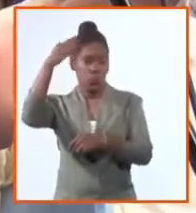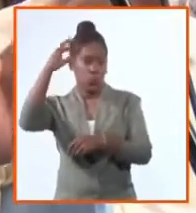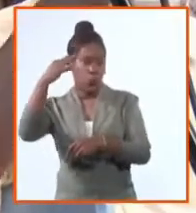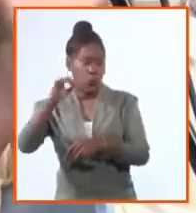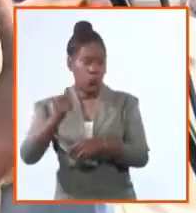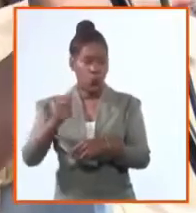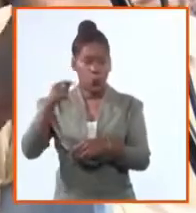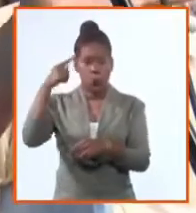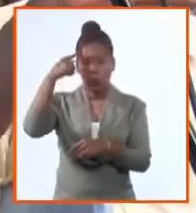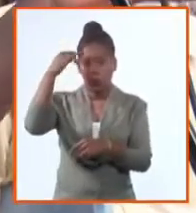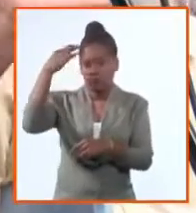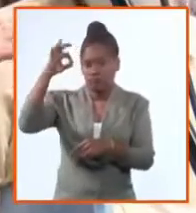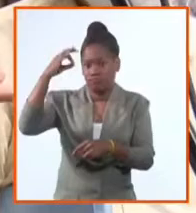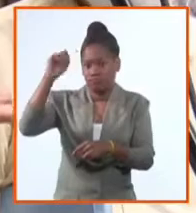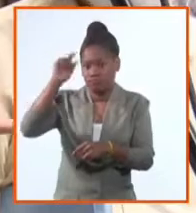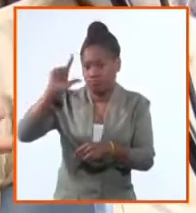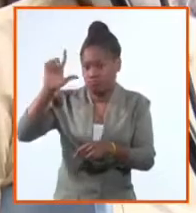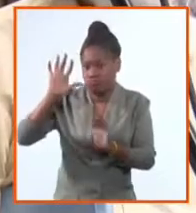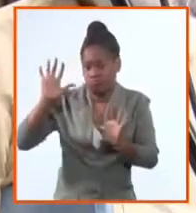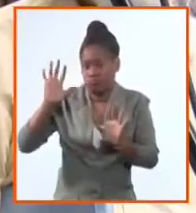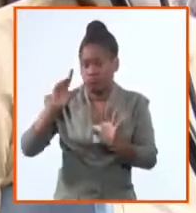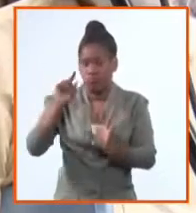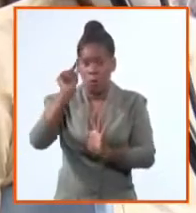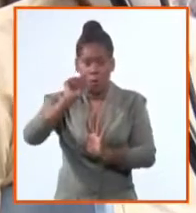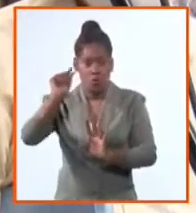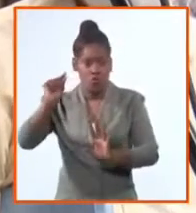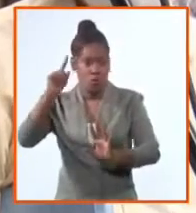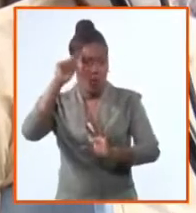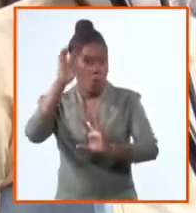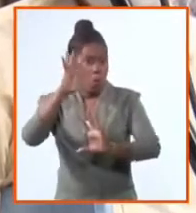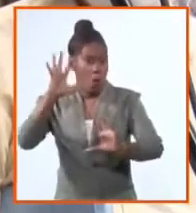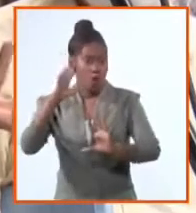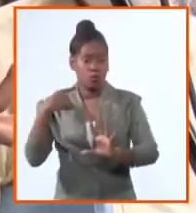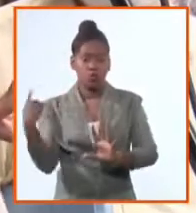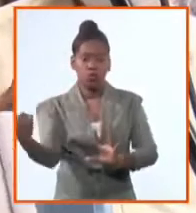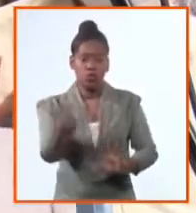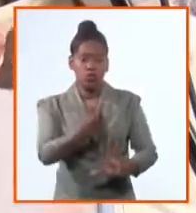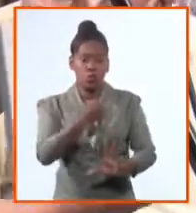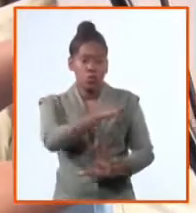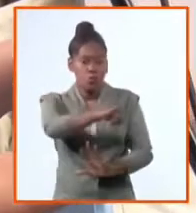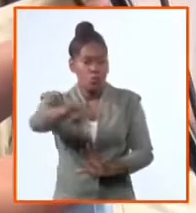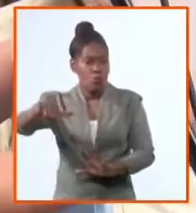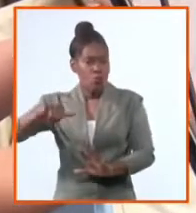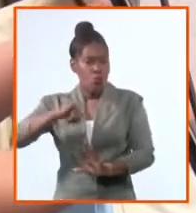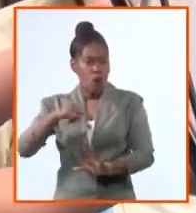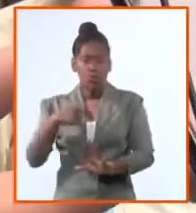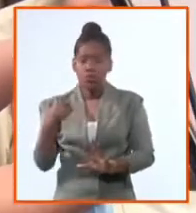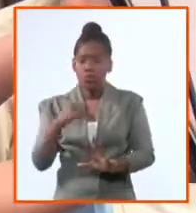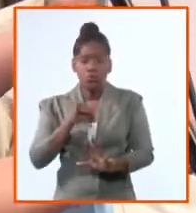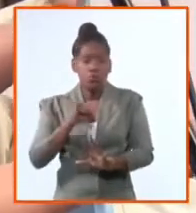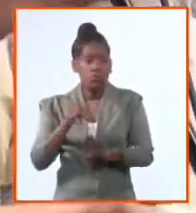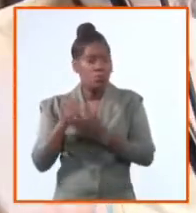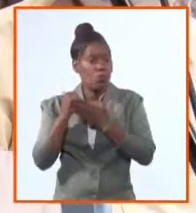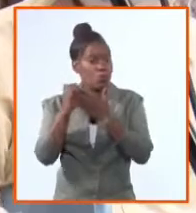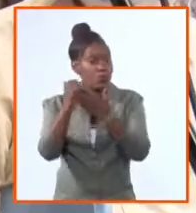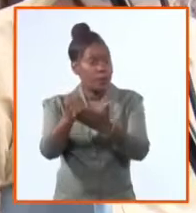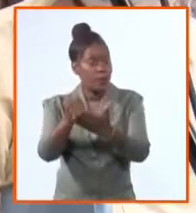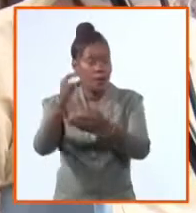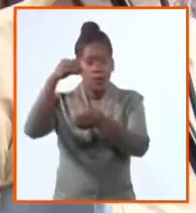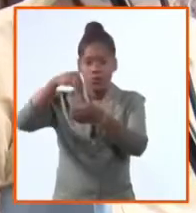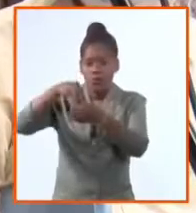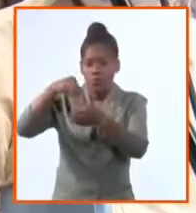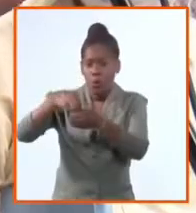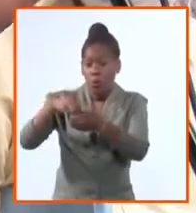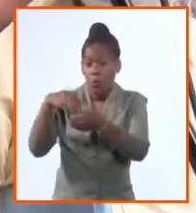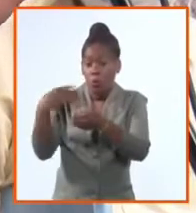economistas, antropólogos, somos todos. Y además nosotros estamos aportando la fuerza, el capital